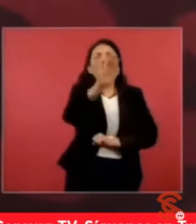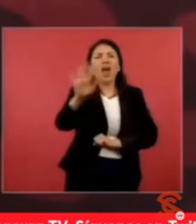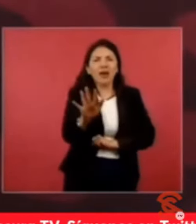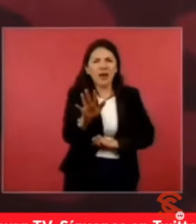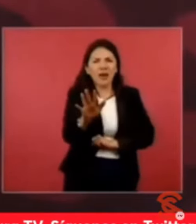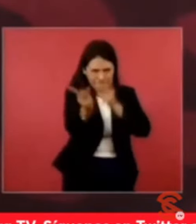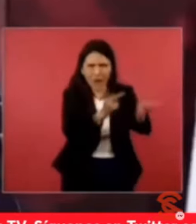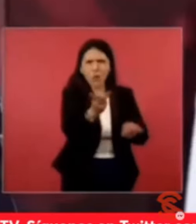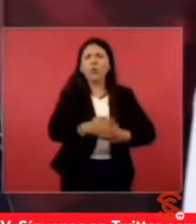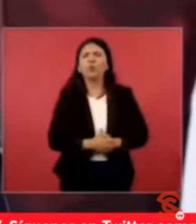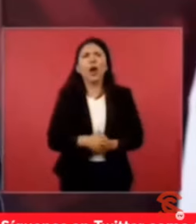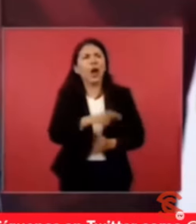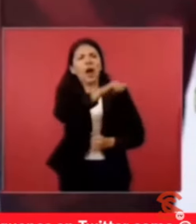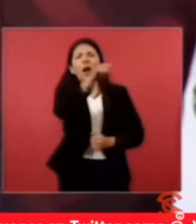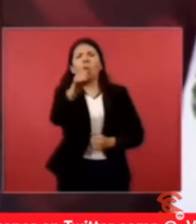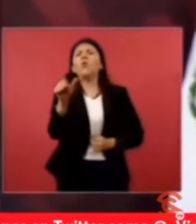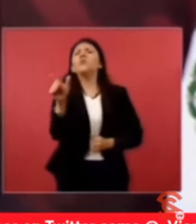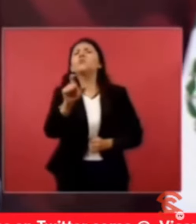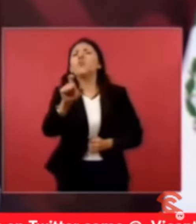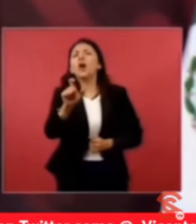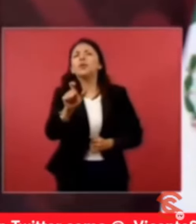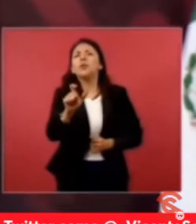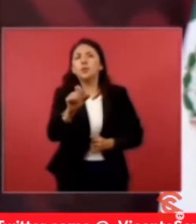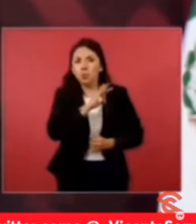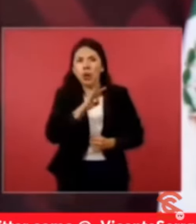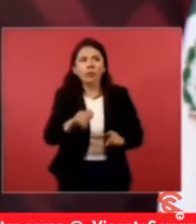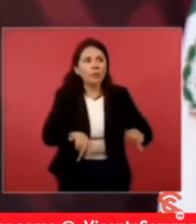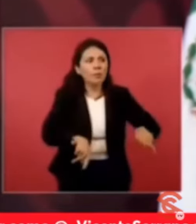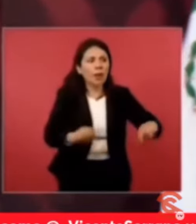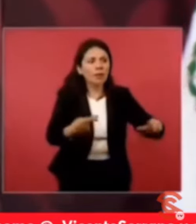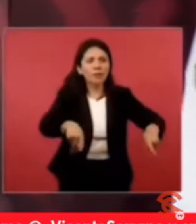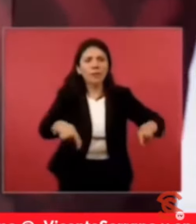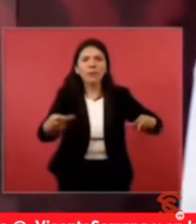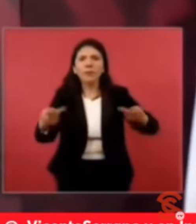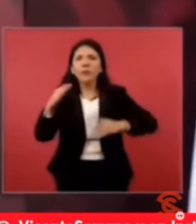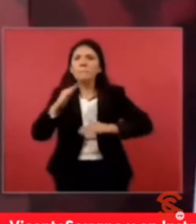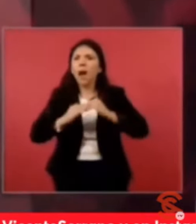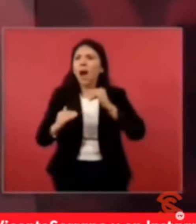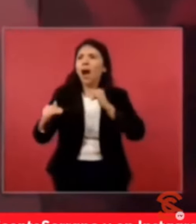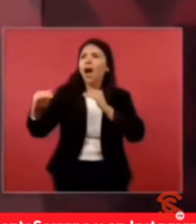¿Cuándo habían vendido, ¿sí?, más que ahora?